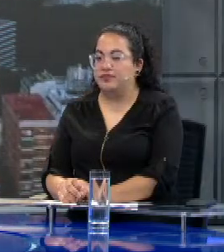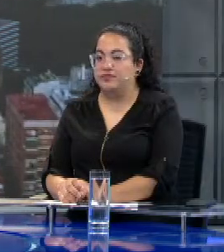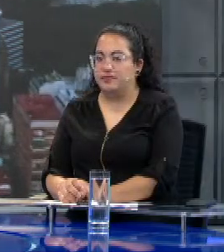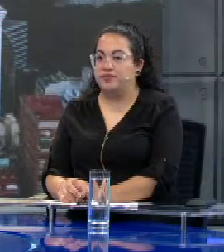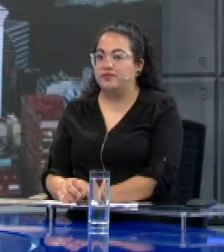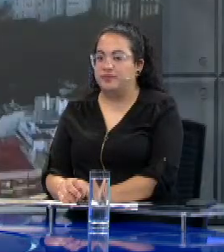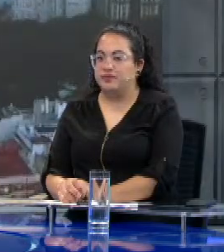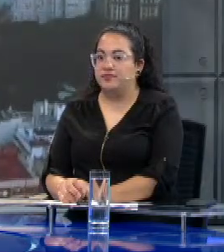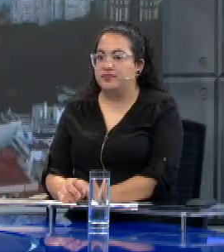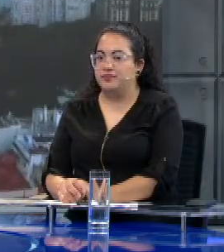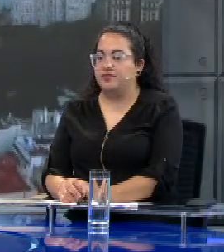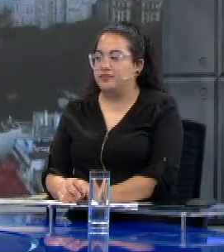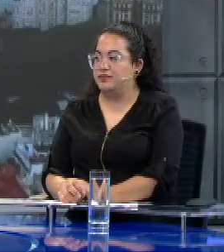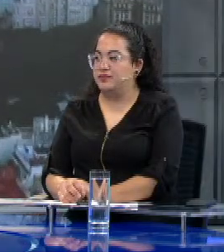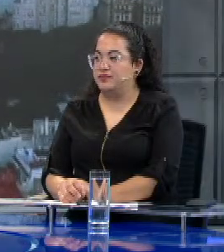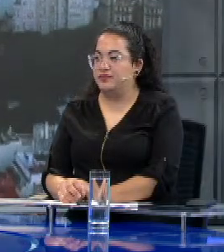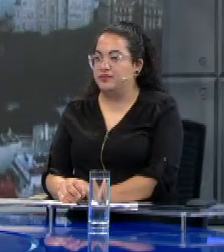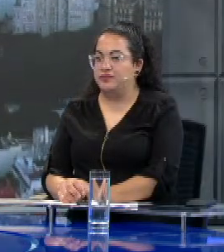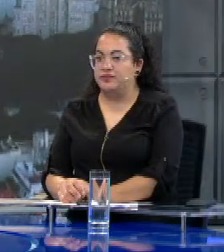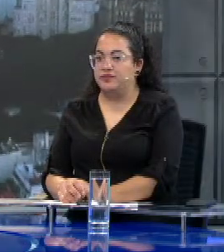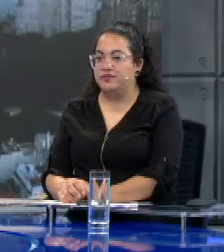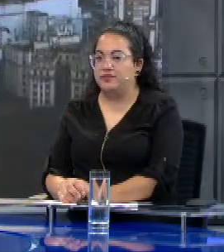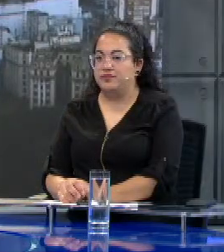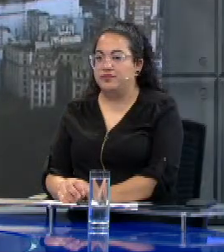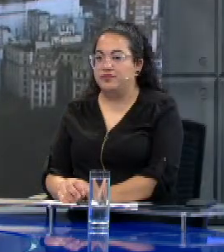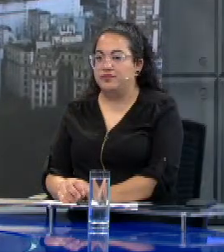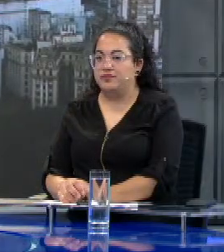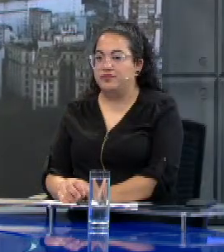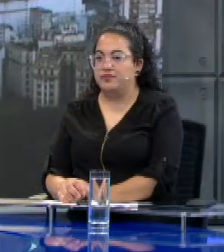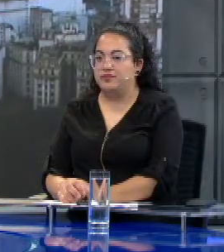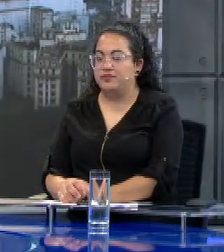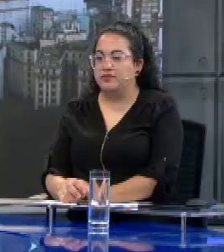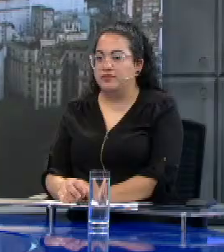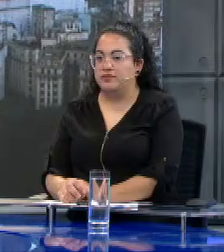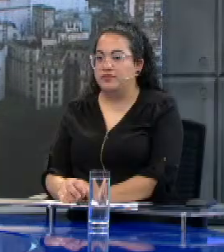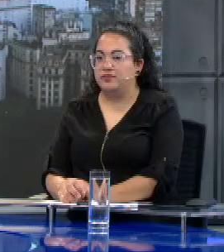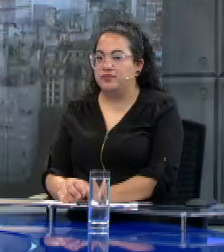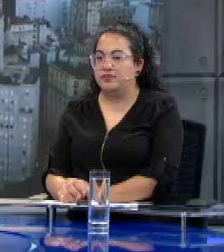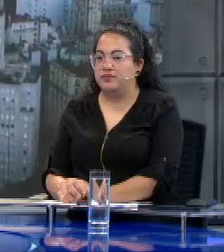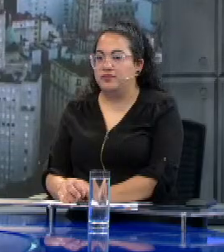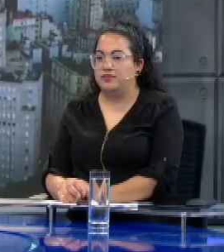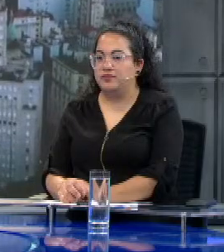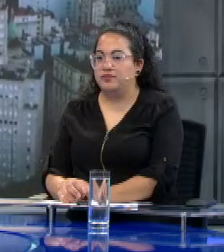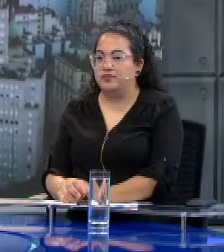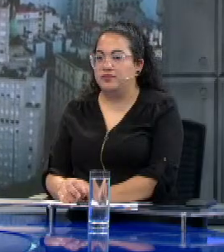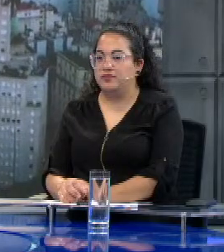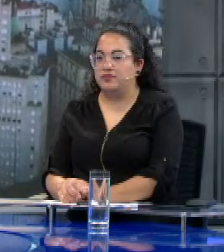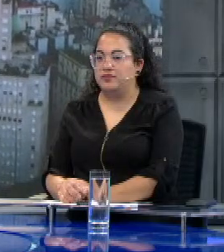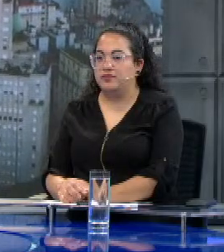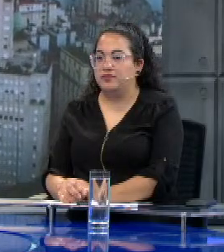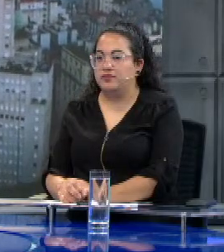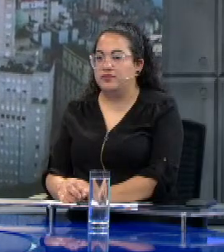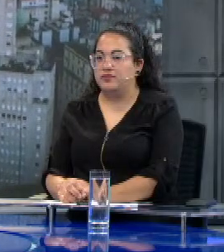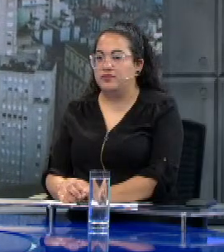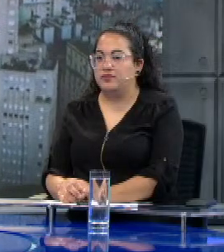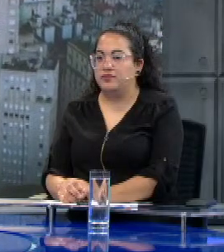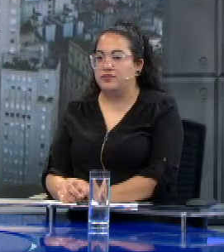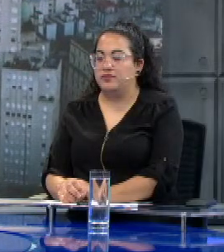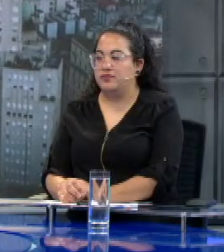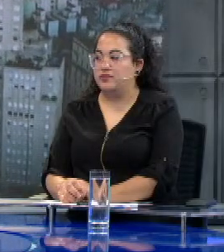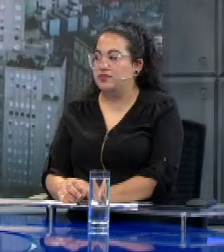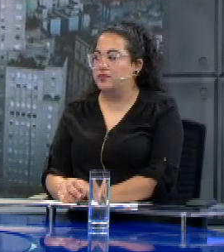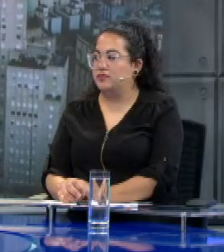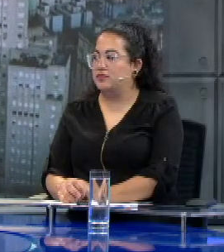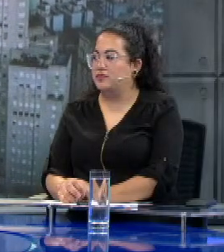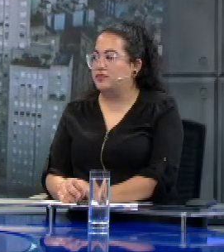que ya tenía una edad muy avanzada, y bueno, finalmente me gusta el tema de Julio Cobos,